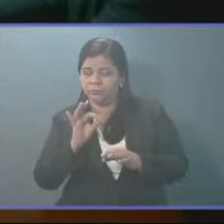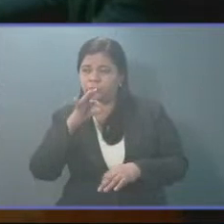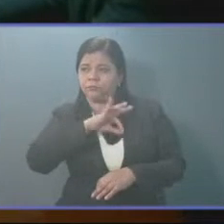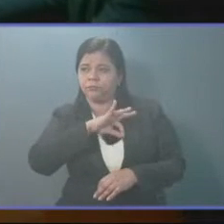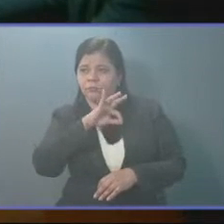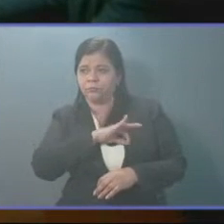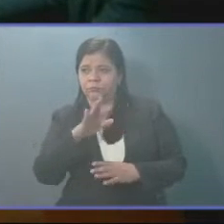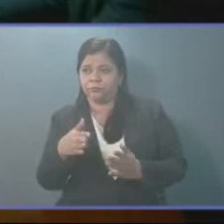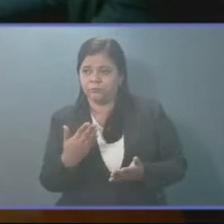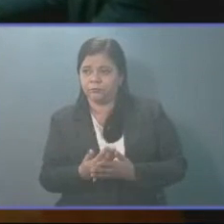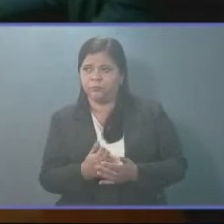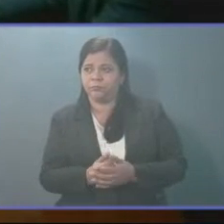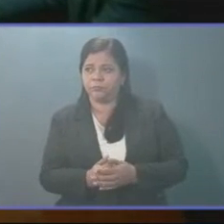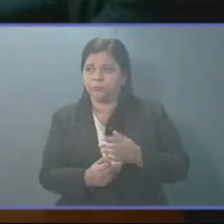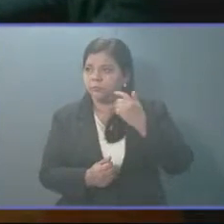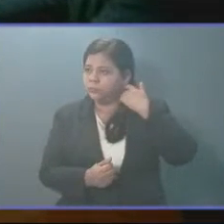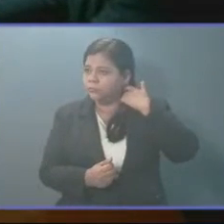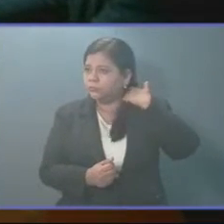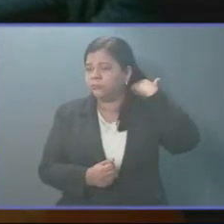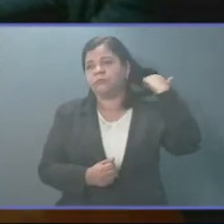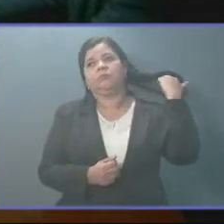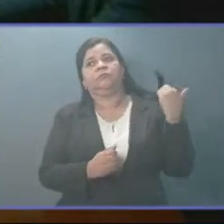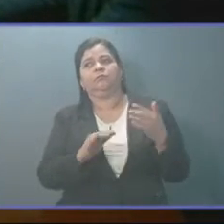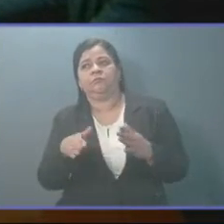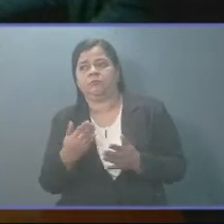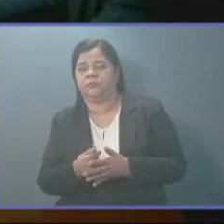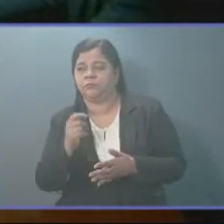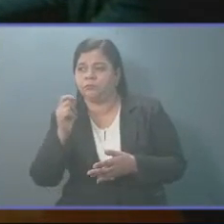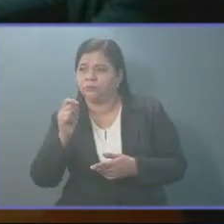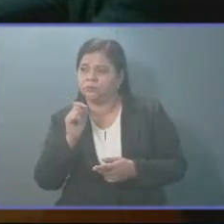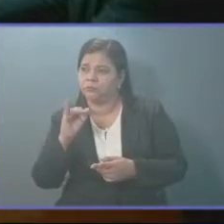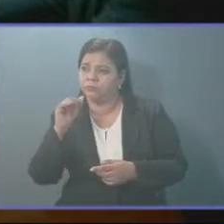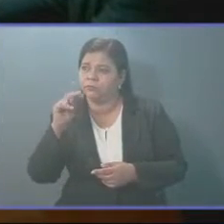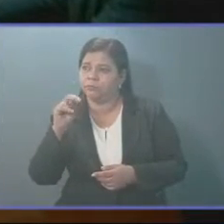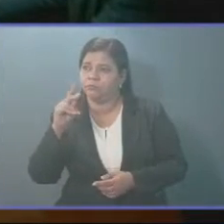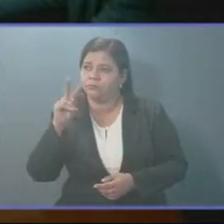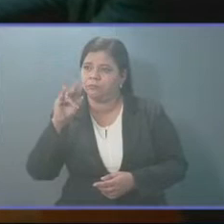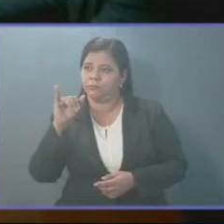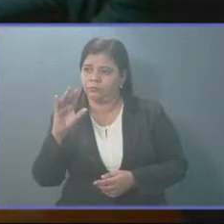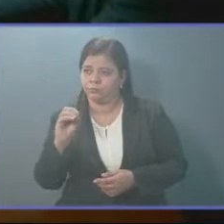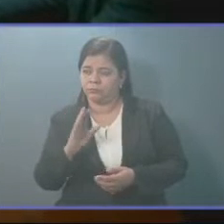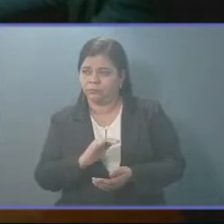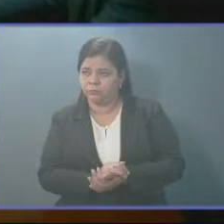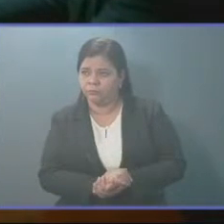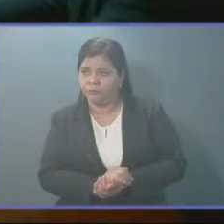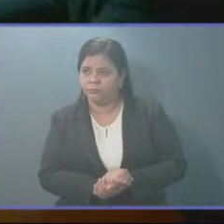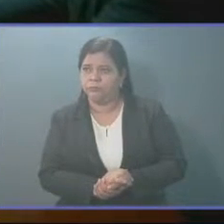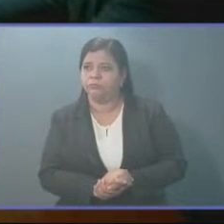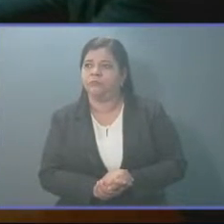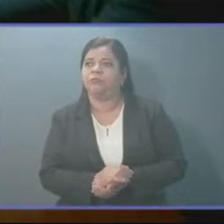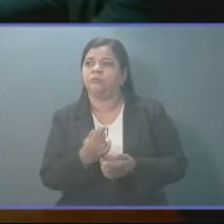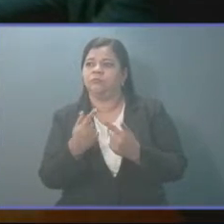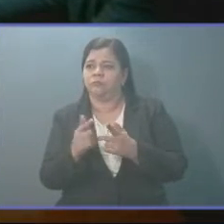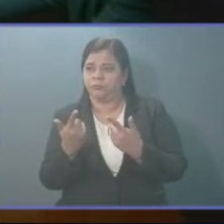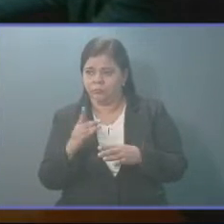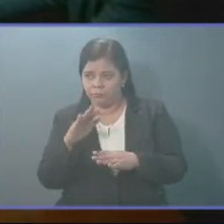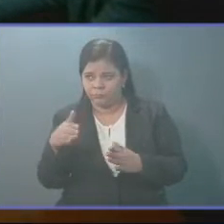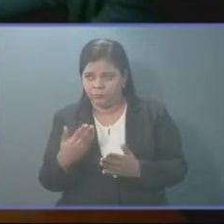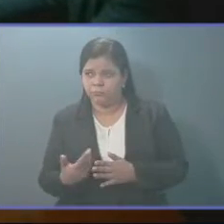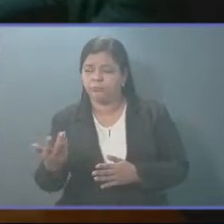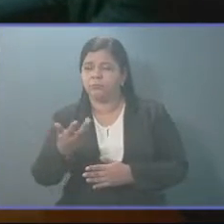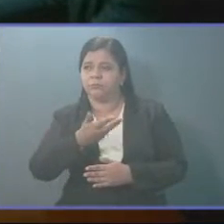al trabajador. Ese es el principio de indubio pro operario. Entonces son cosas muy diferentes, el principio